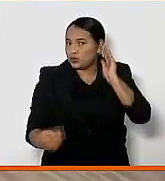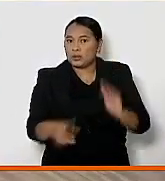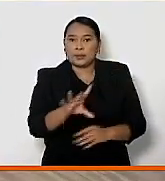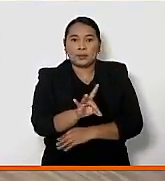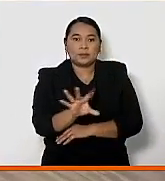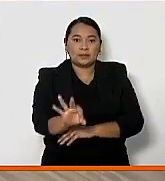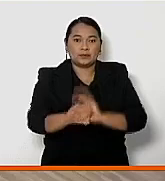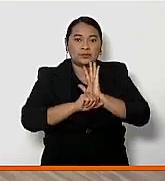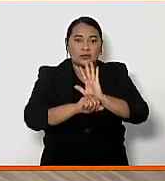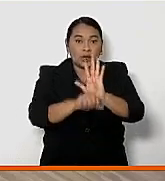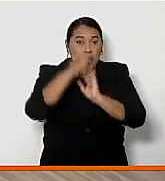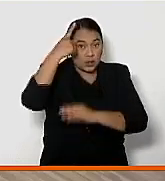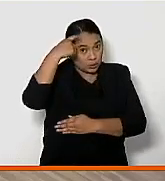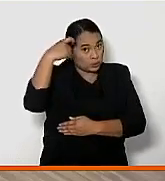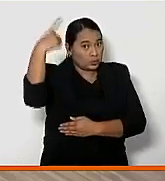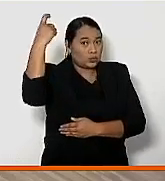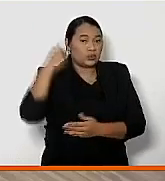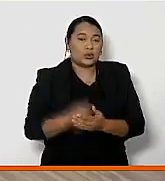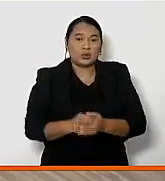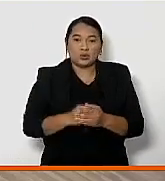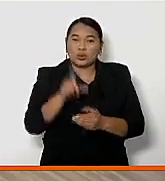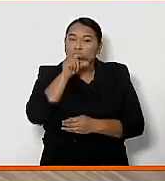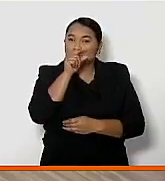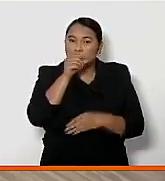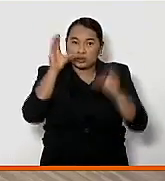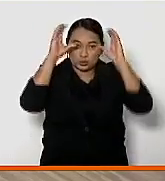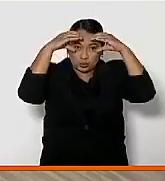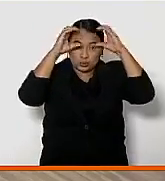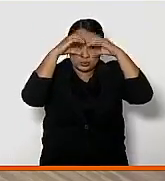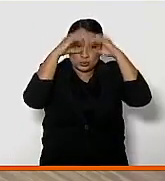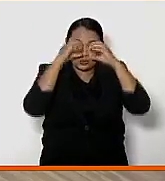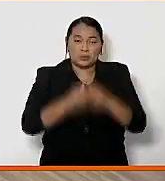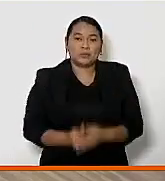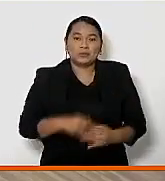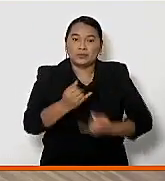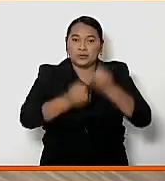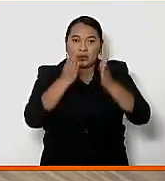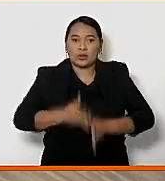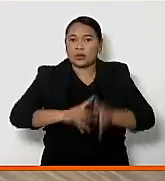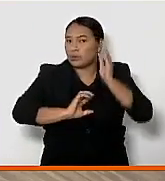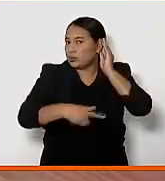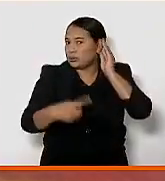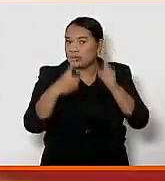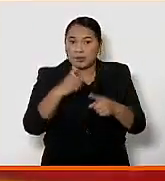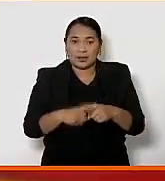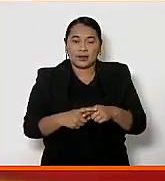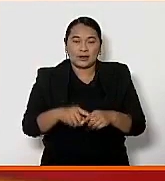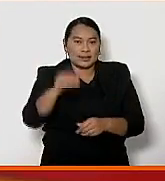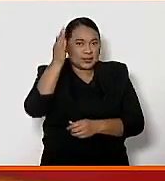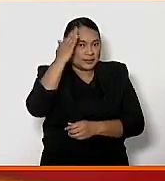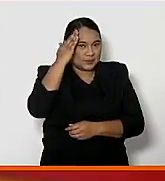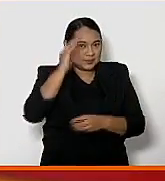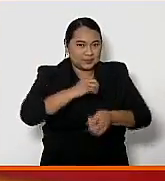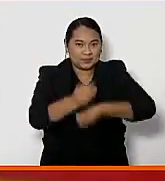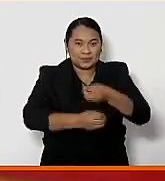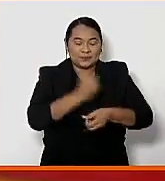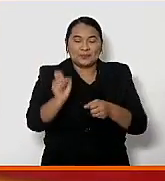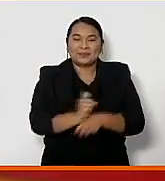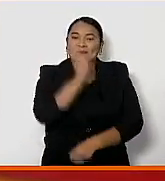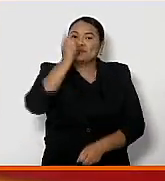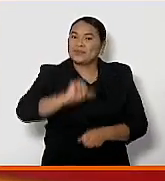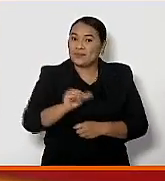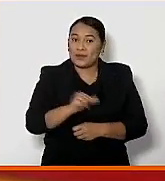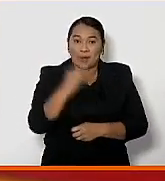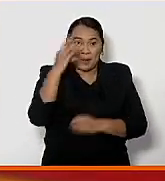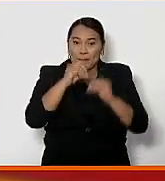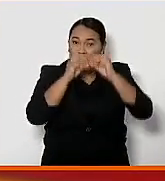diaria es el 89 con su símbolo de sueños búho pero si eres jugador para multi x atento porque aquí viene tu esfera favorecida en esta mañana Y